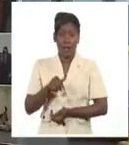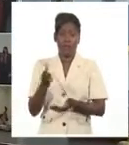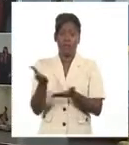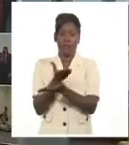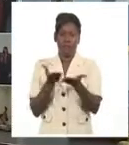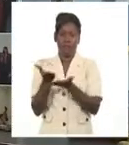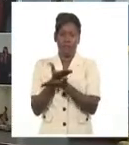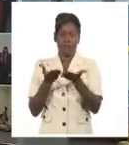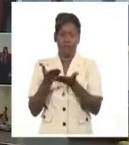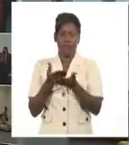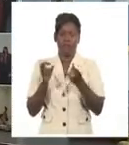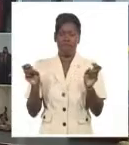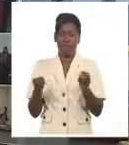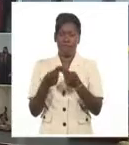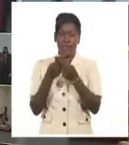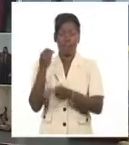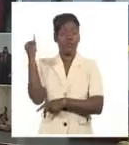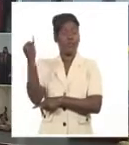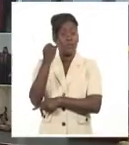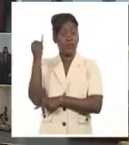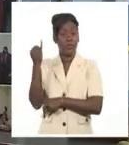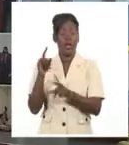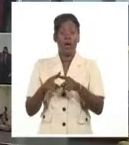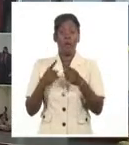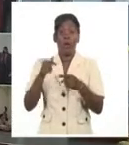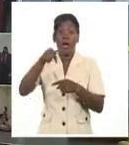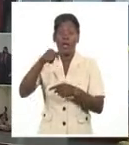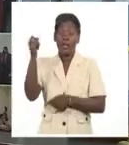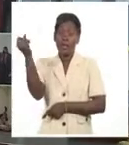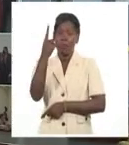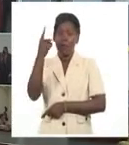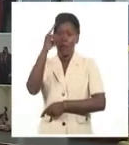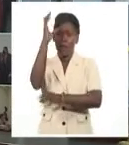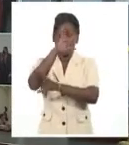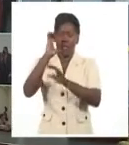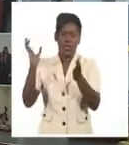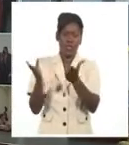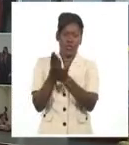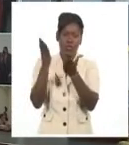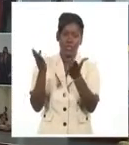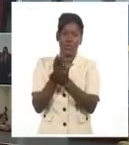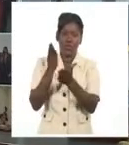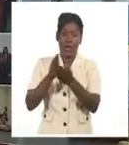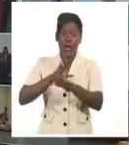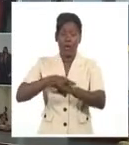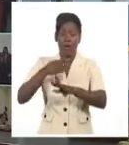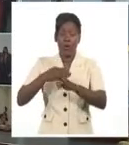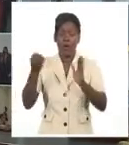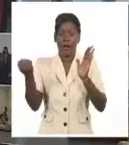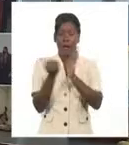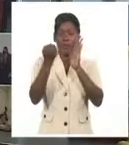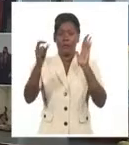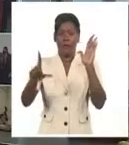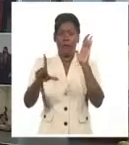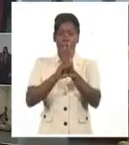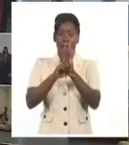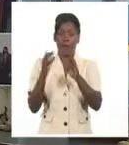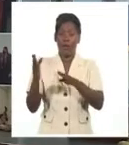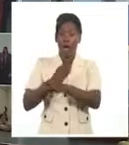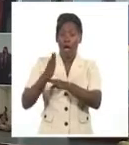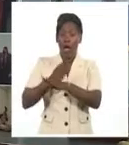que parte de la premisa de que sólo haciendo ciencia en función de la justicia puede consolidarse el estado de derecho y de justicia social